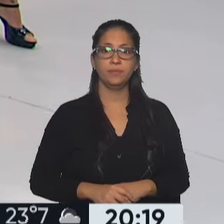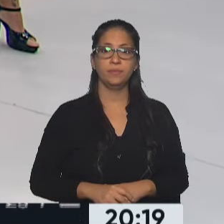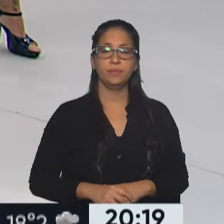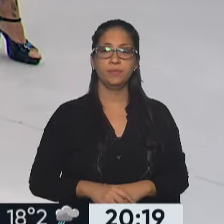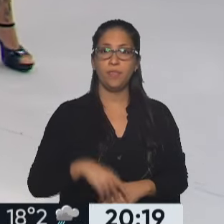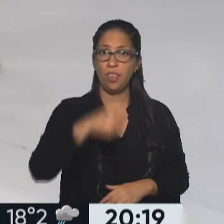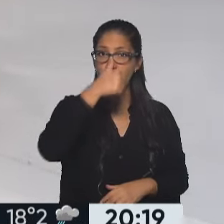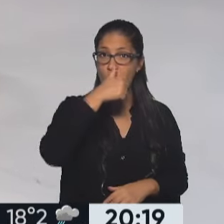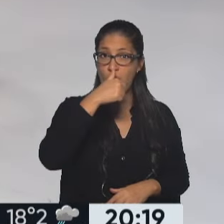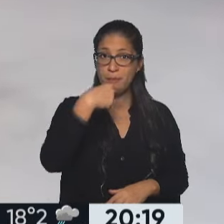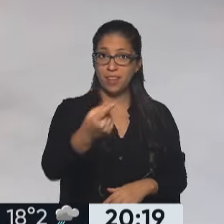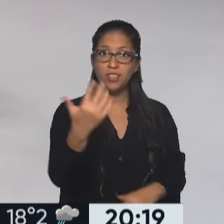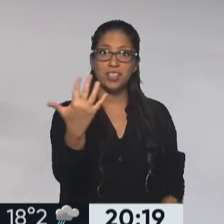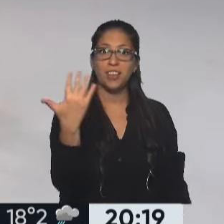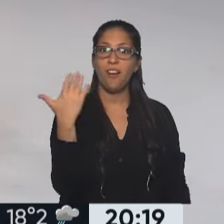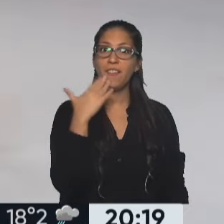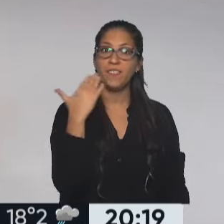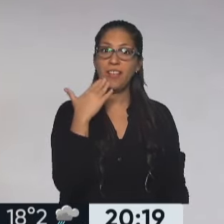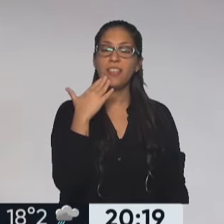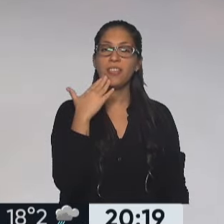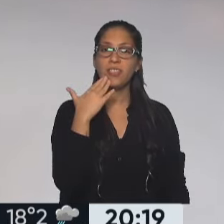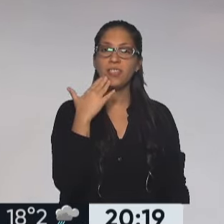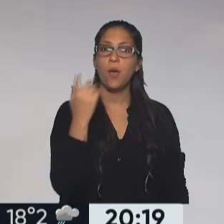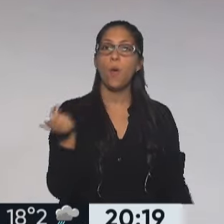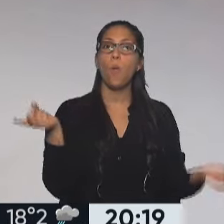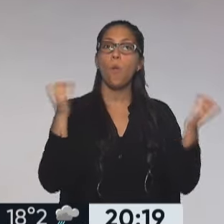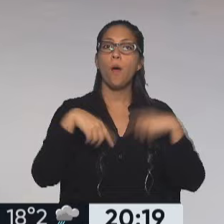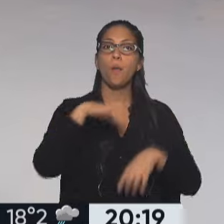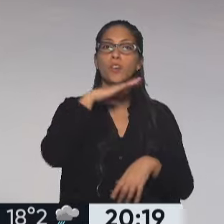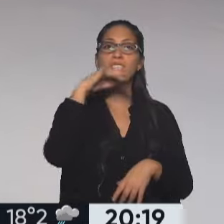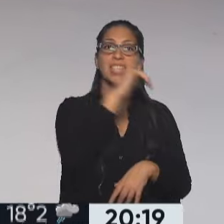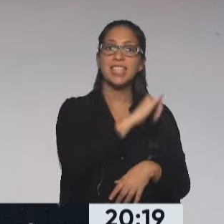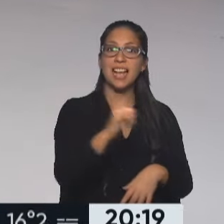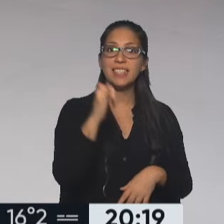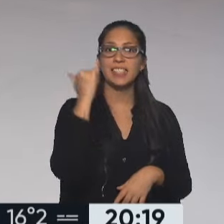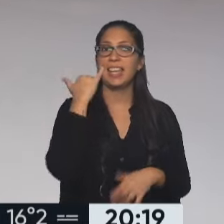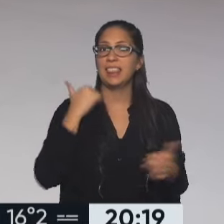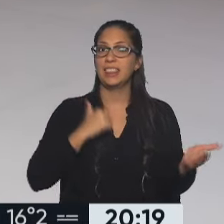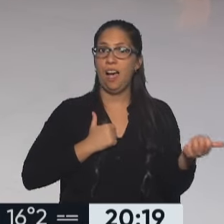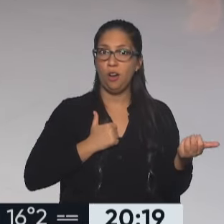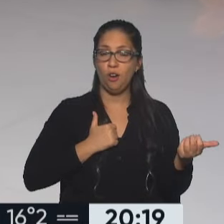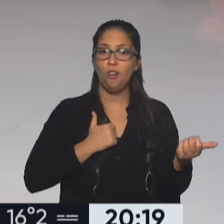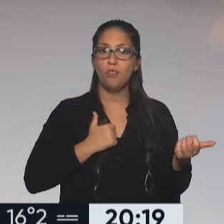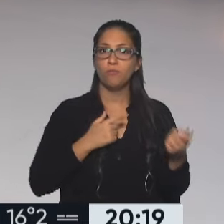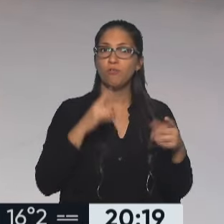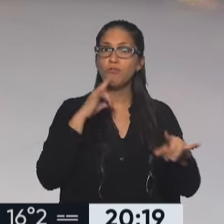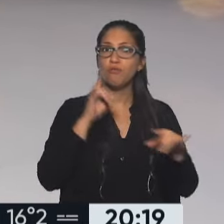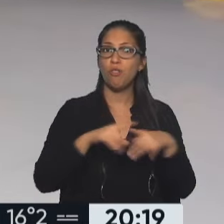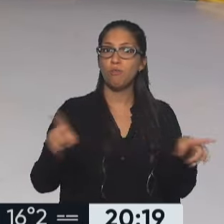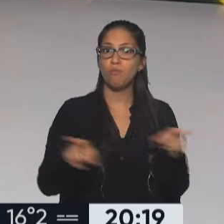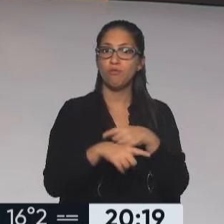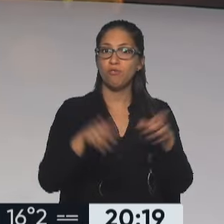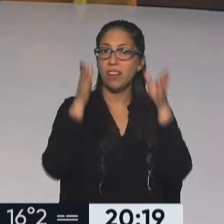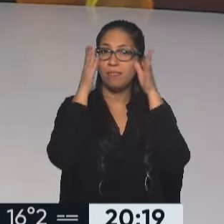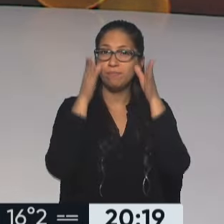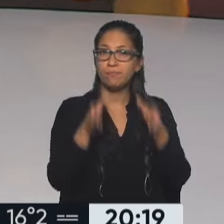Y este domingo, a las 5 de la tarde, vuelve Jazz y Tango. Una obra musical, un espectáculo musical dedicado